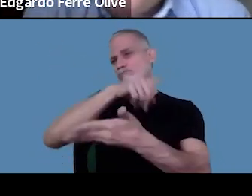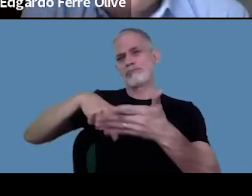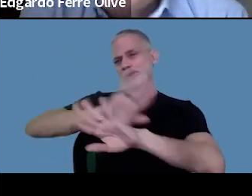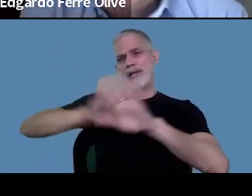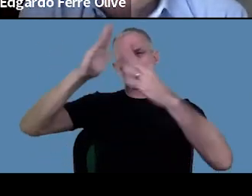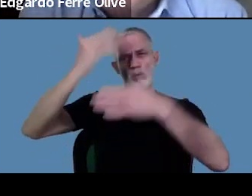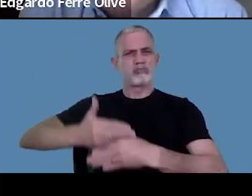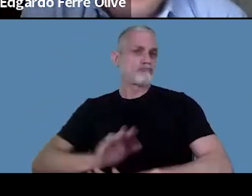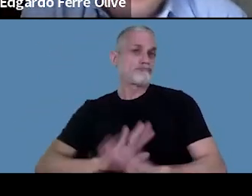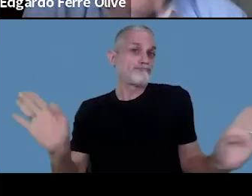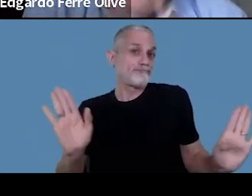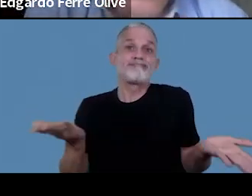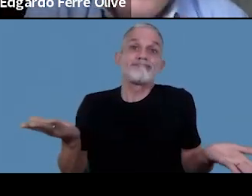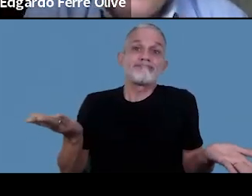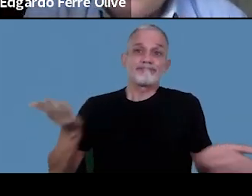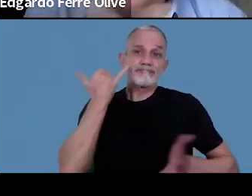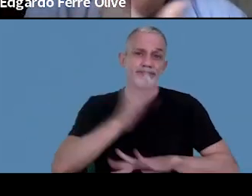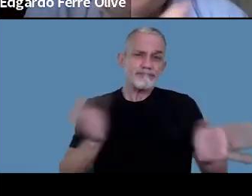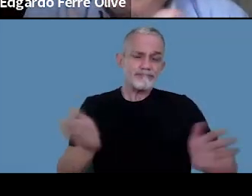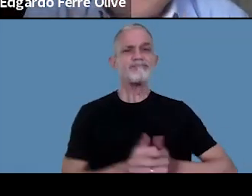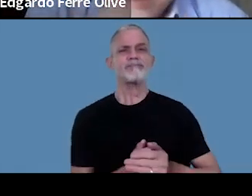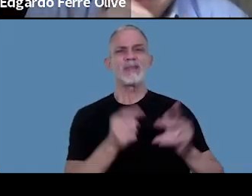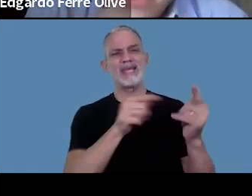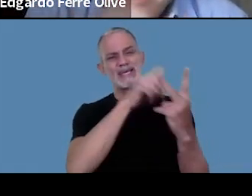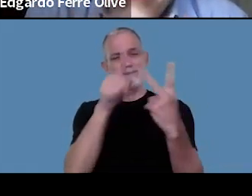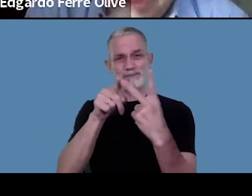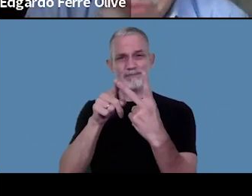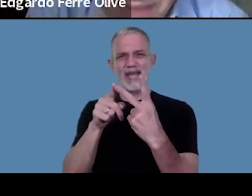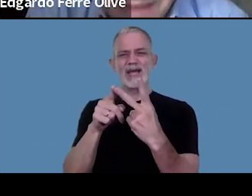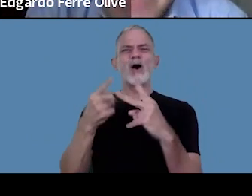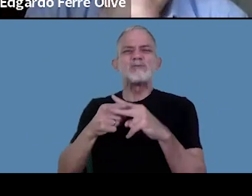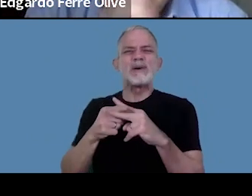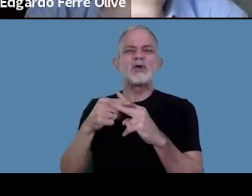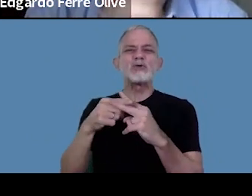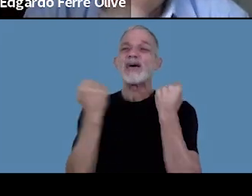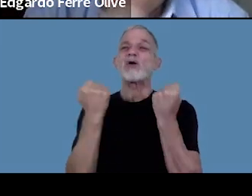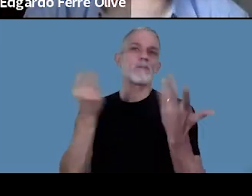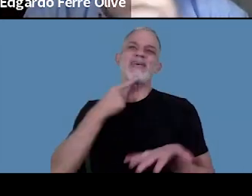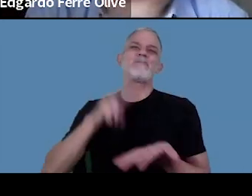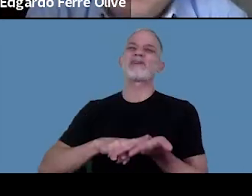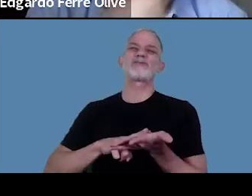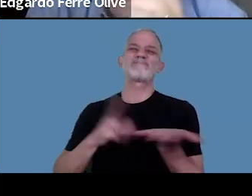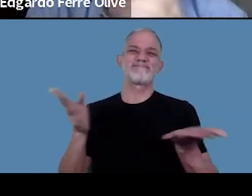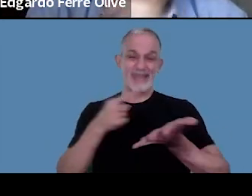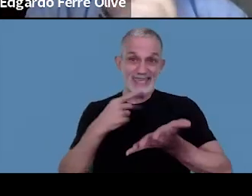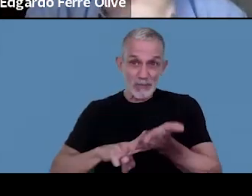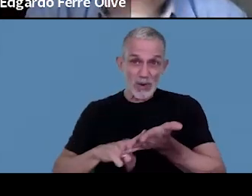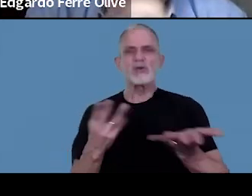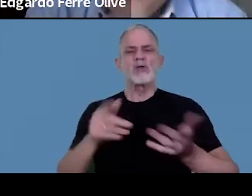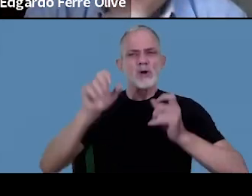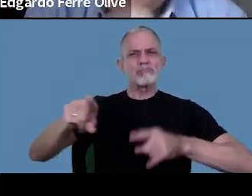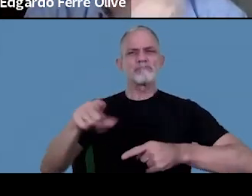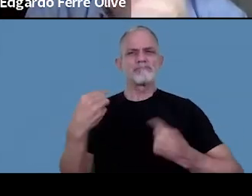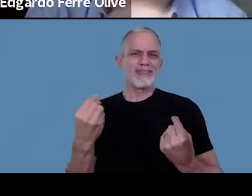opción no tiene. Y con los instrumentos económicos, ¿qué cambia? Con los impuestos. Acá estamos hablando de impuestos que tienen una